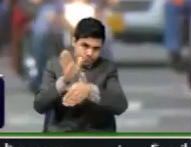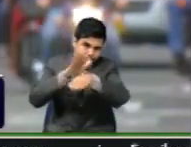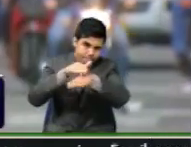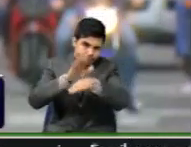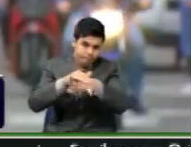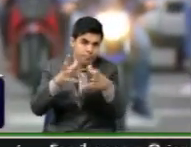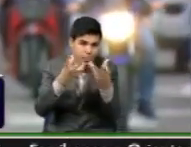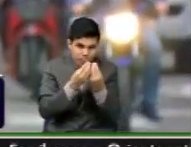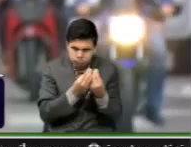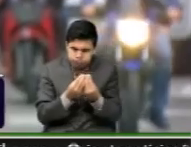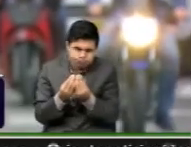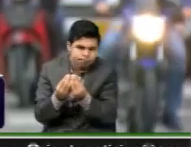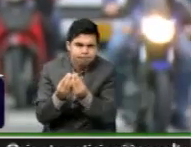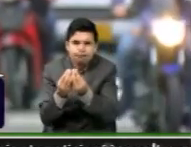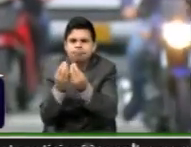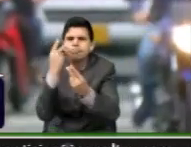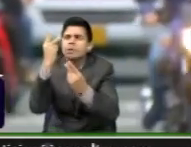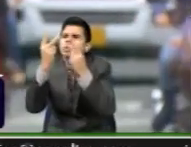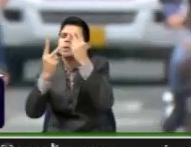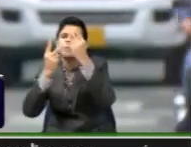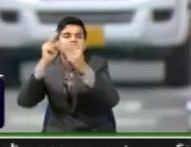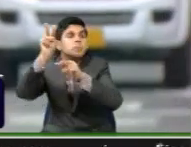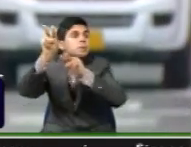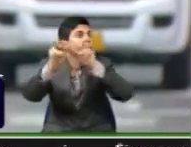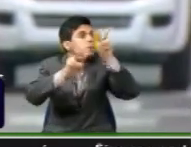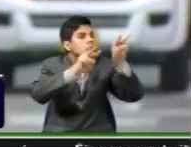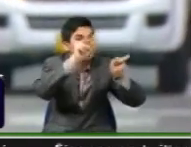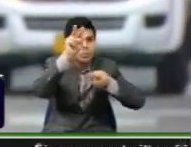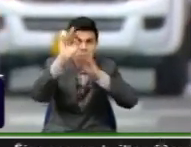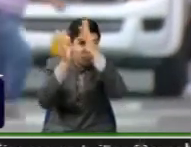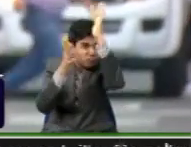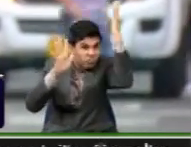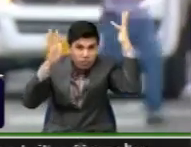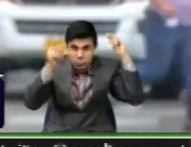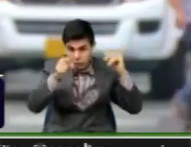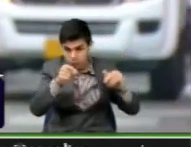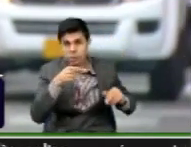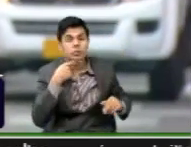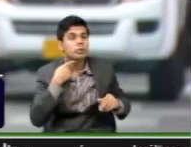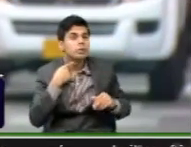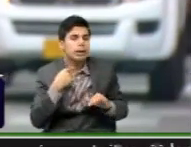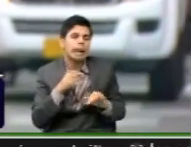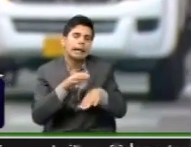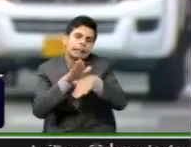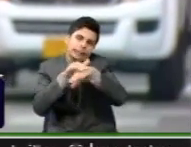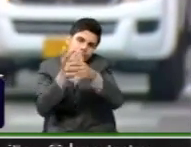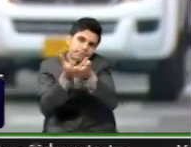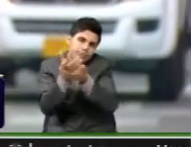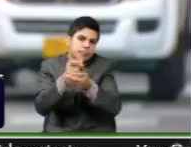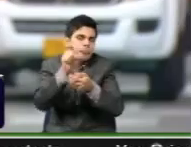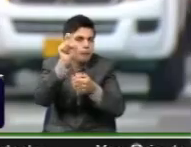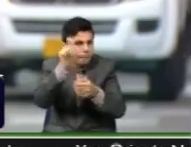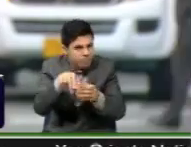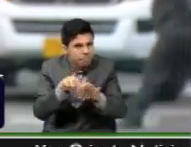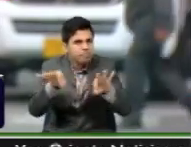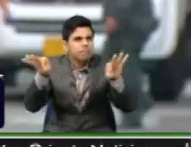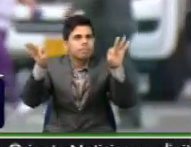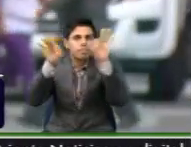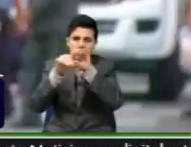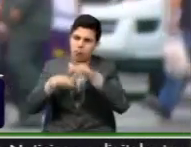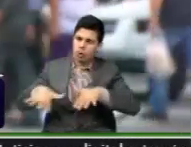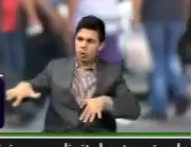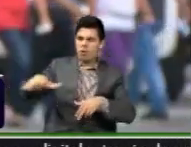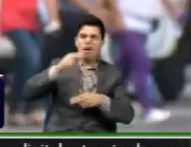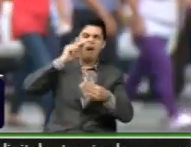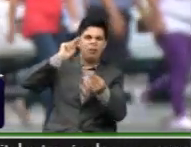de grupos que visitan frecuentemente lugares como estos, que realizan algunas aventuras y expediciones, y es que tienen que ir a unos lugares que